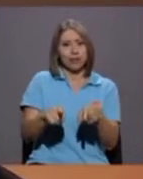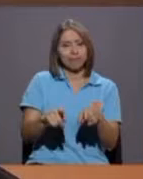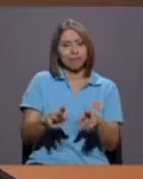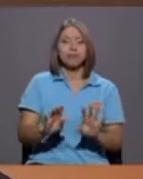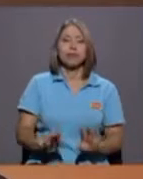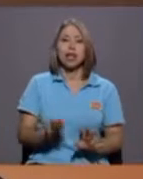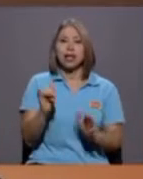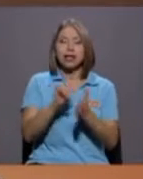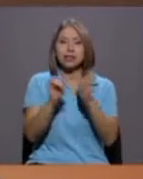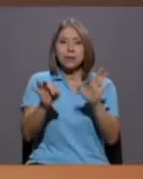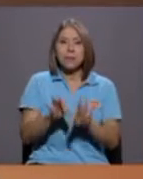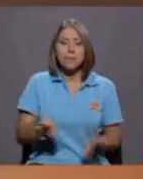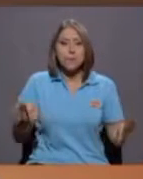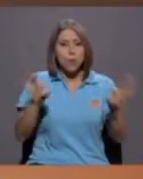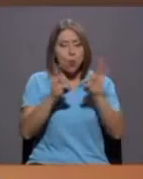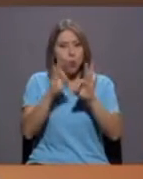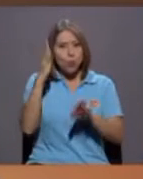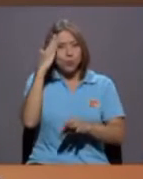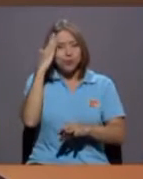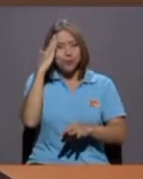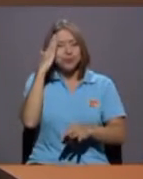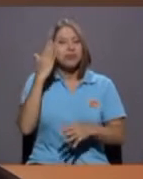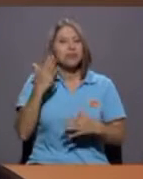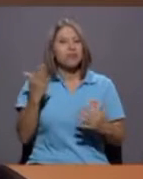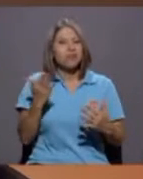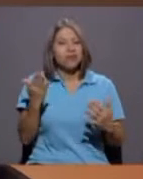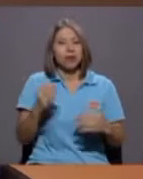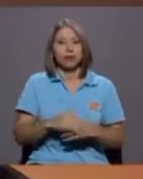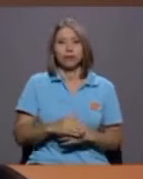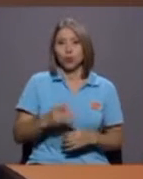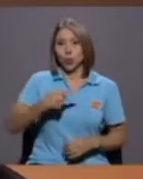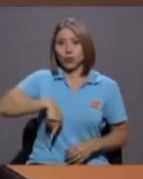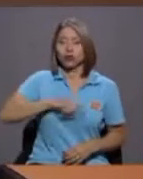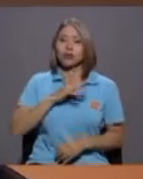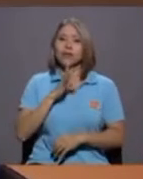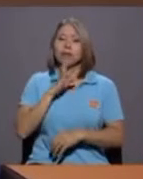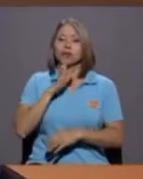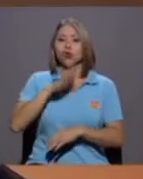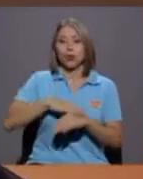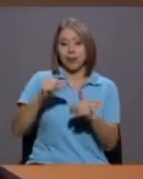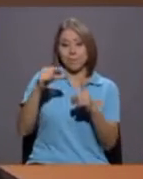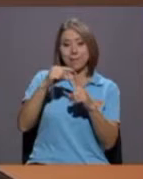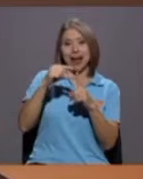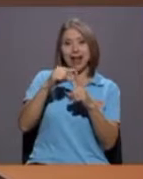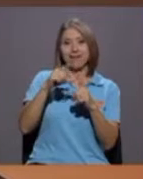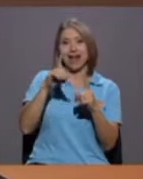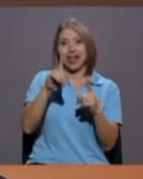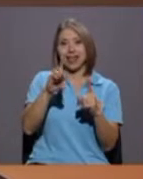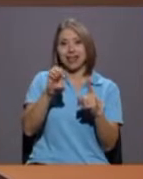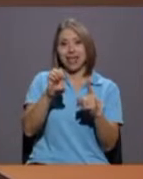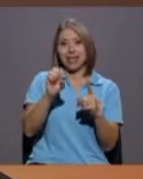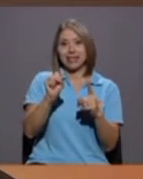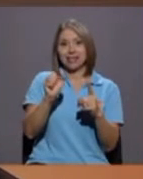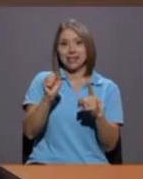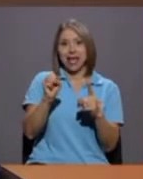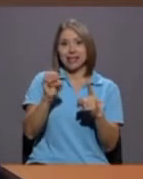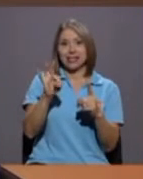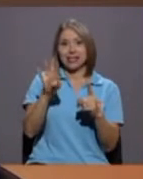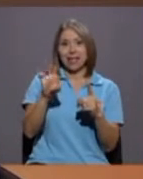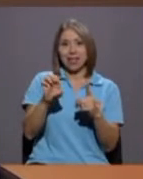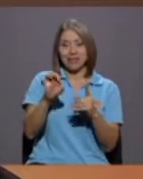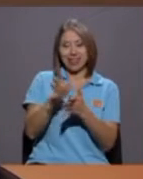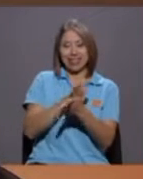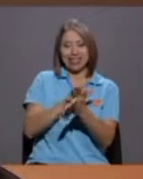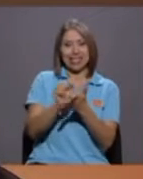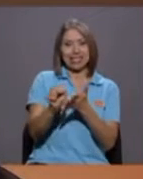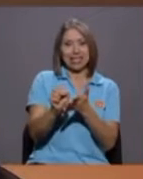esto es importante tener presente lo siguiente: cuando hablamos de la palabra desastre, cuando hablamos de la palabra emergencia,